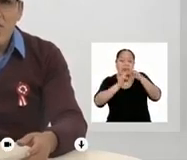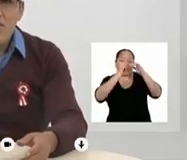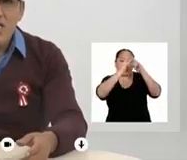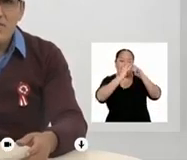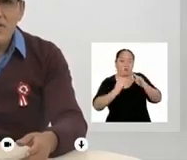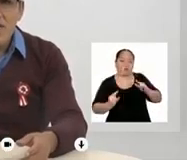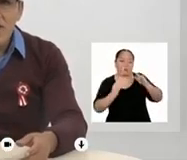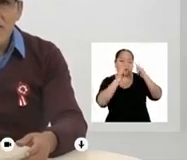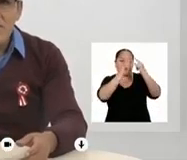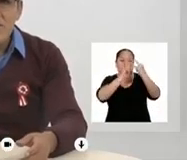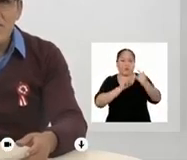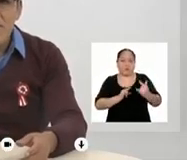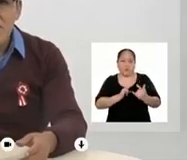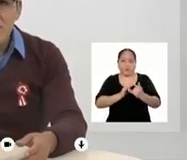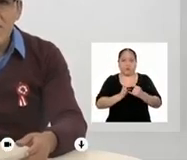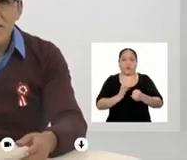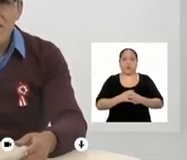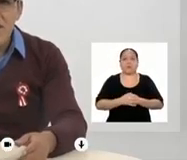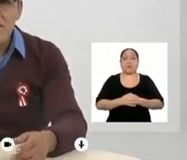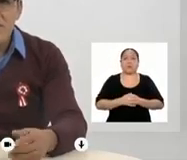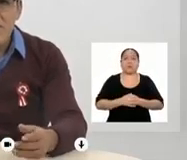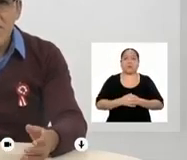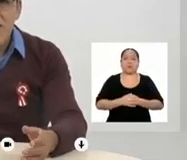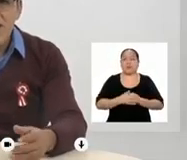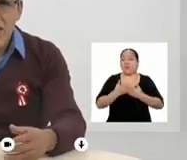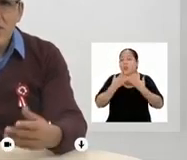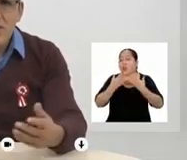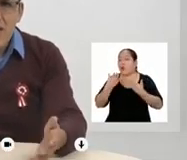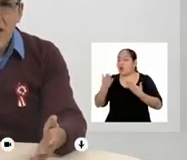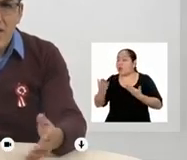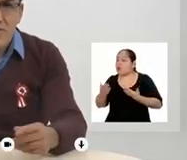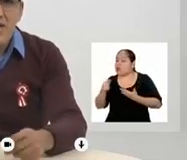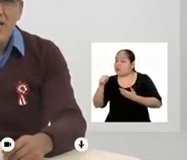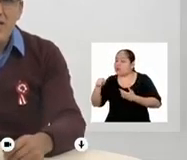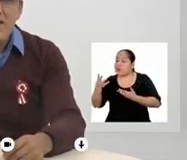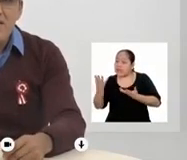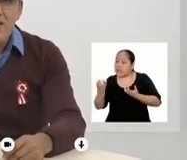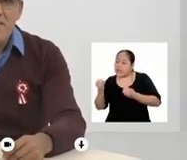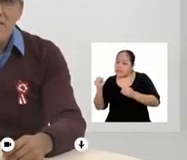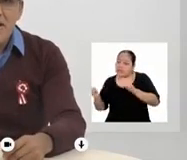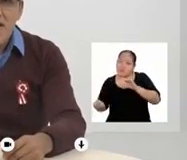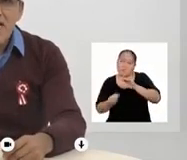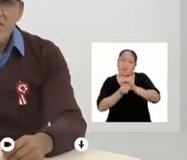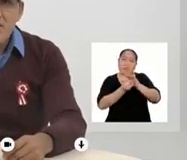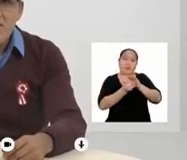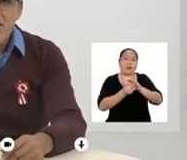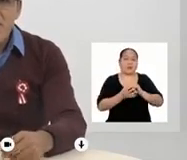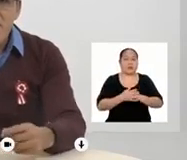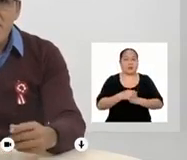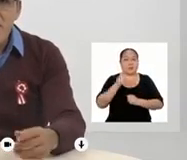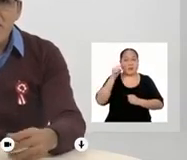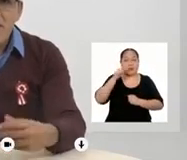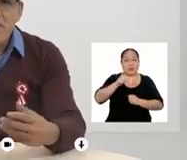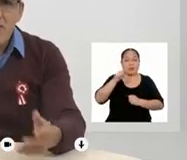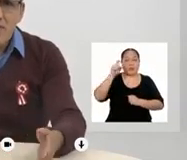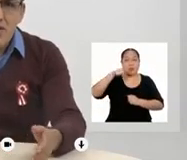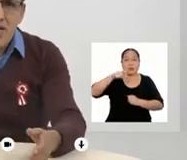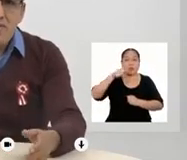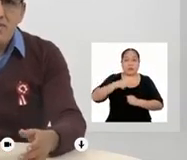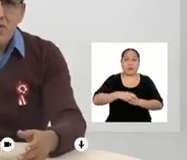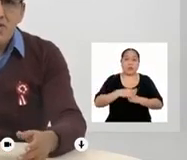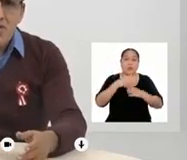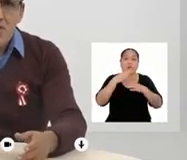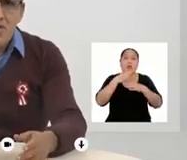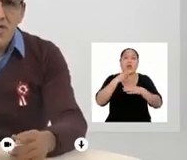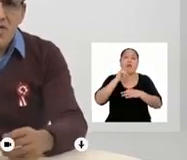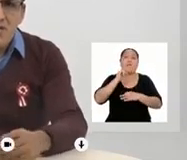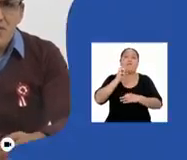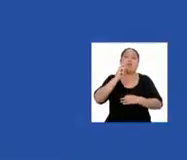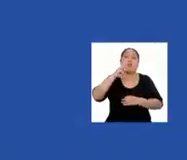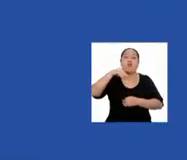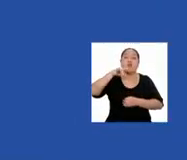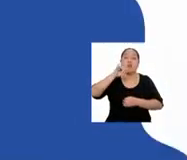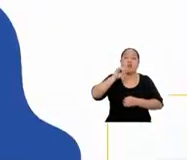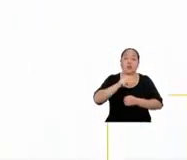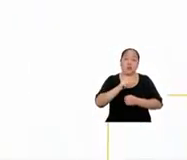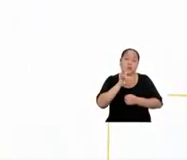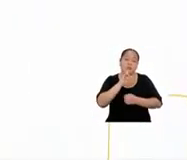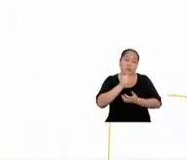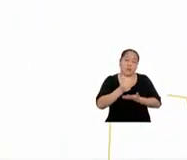luego compararlo con las medidas de los objetos que quisieras poner dentro de la carpa. Para eso, también una fórmula muy